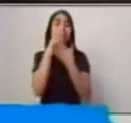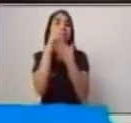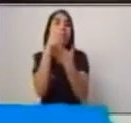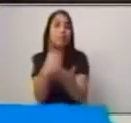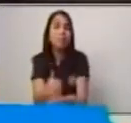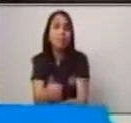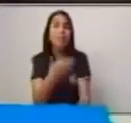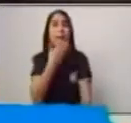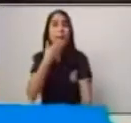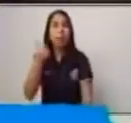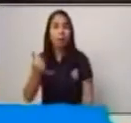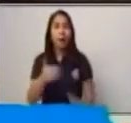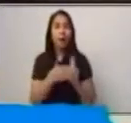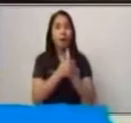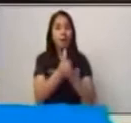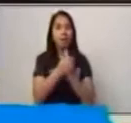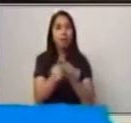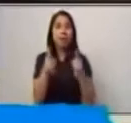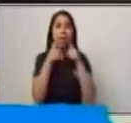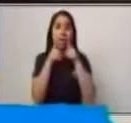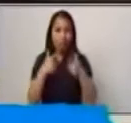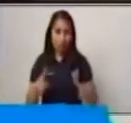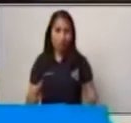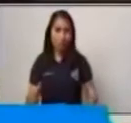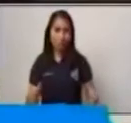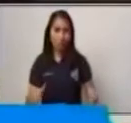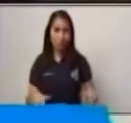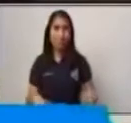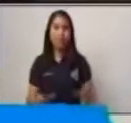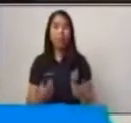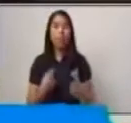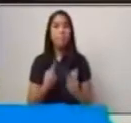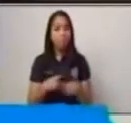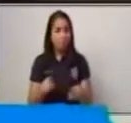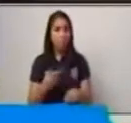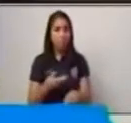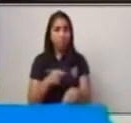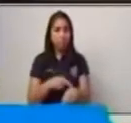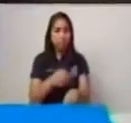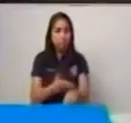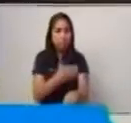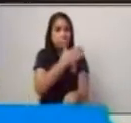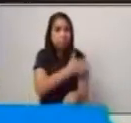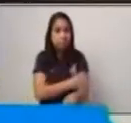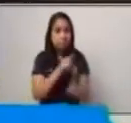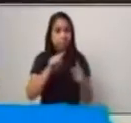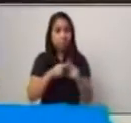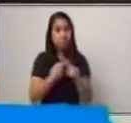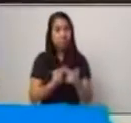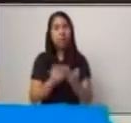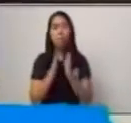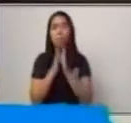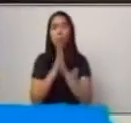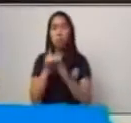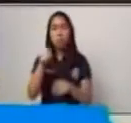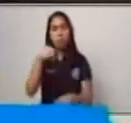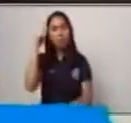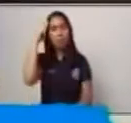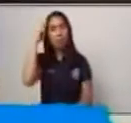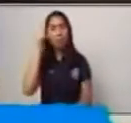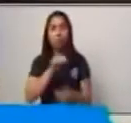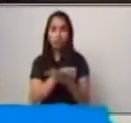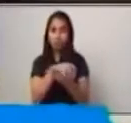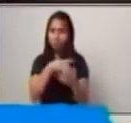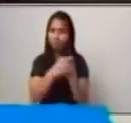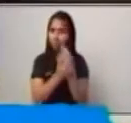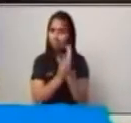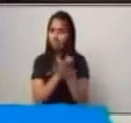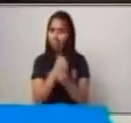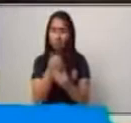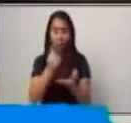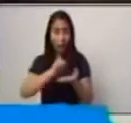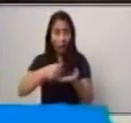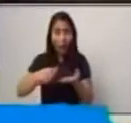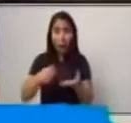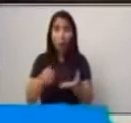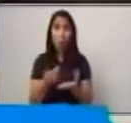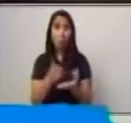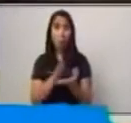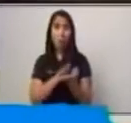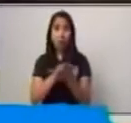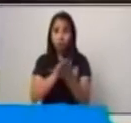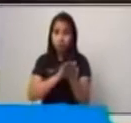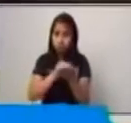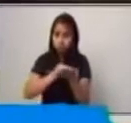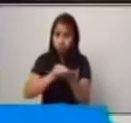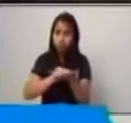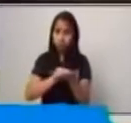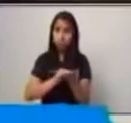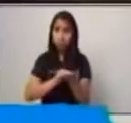la habilidad lingüística. Y antes de empezar, te recomiendo que laves tus manos constantemente con agua y jabón, y si no hubiere agua